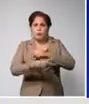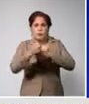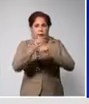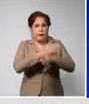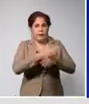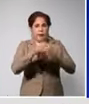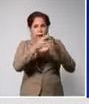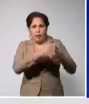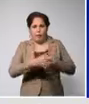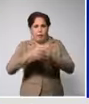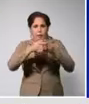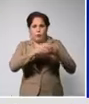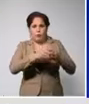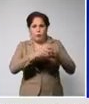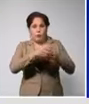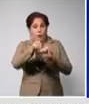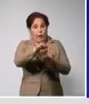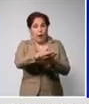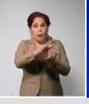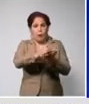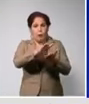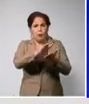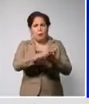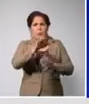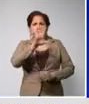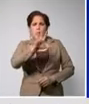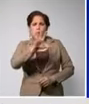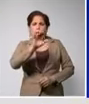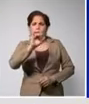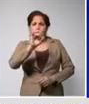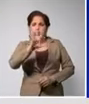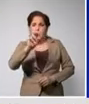Estados Unidos con ya un acumulado de